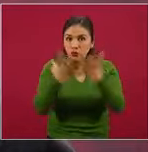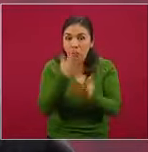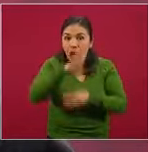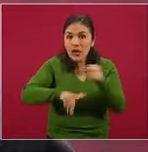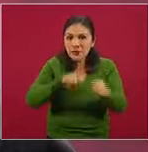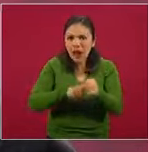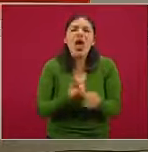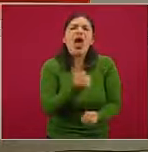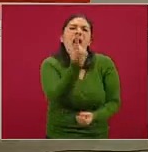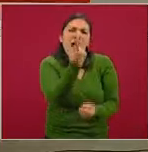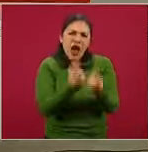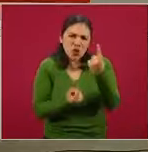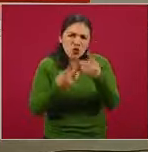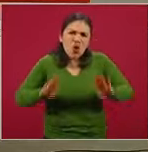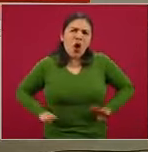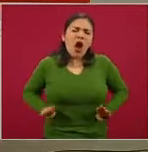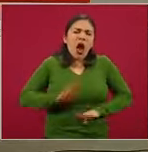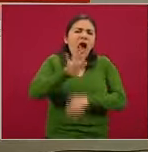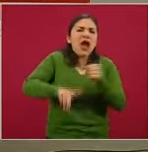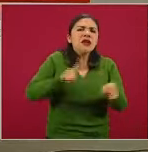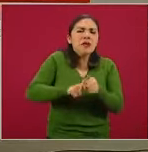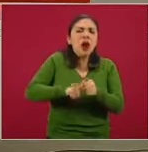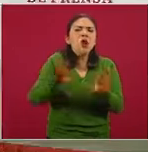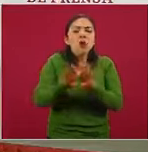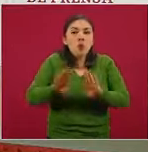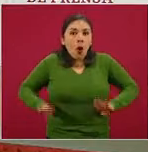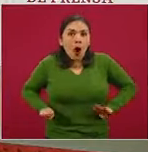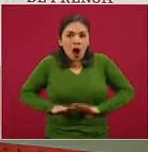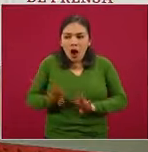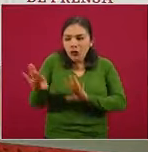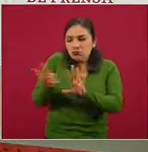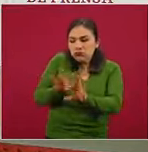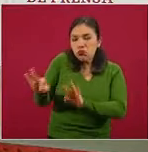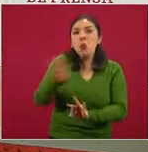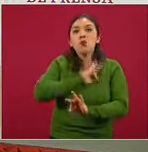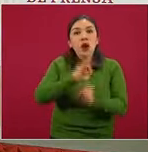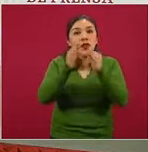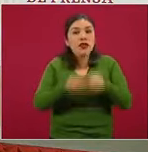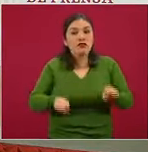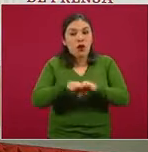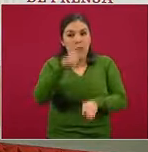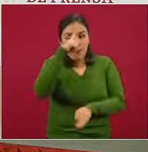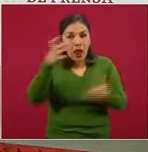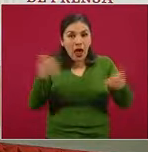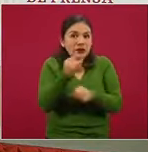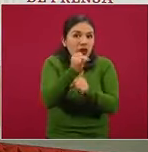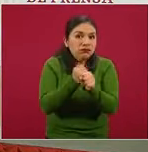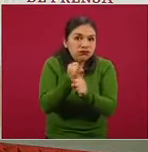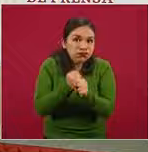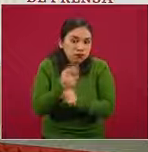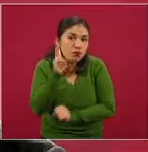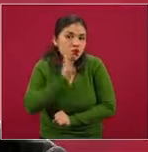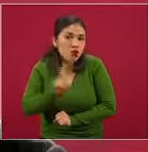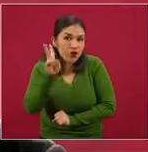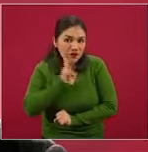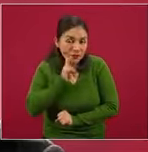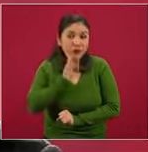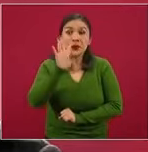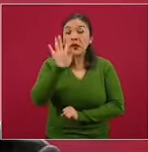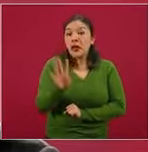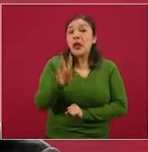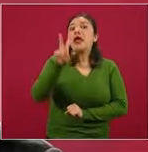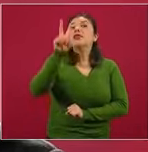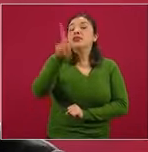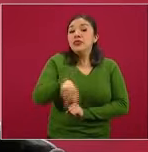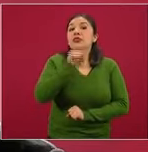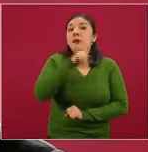ciertas especies que, de acuerdo a sus características biológicas, pueden ser relevantes para realizar ciertos experimentos. Por supuesto que